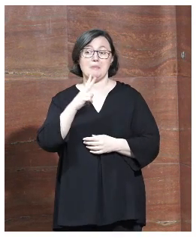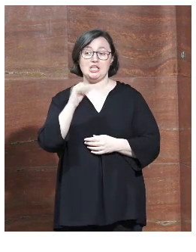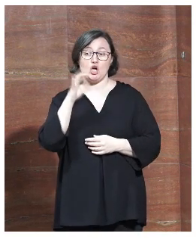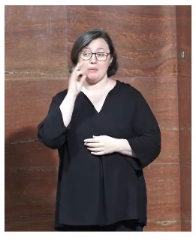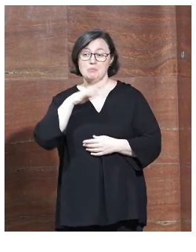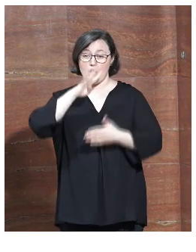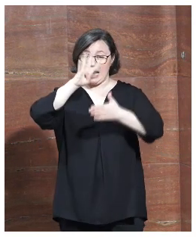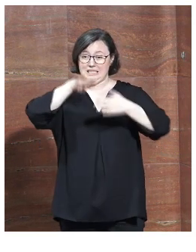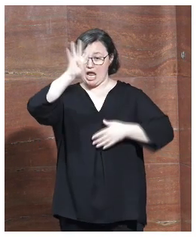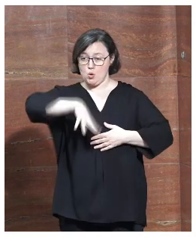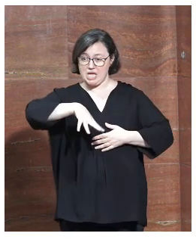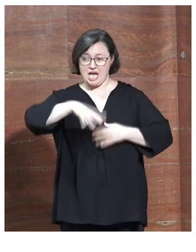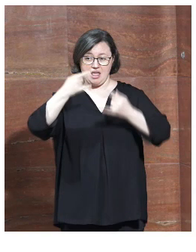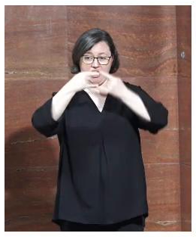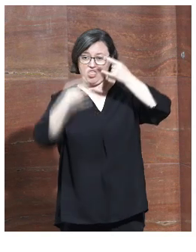Vale.